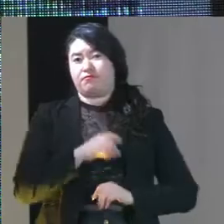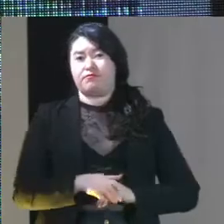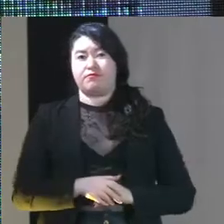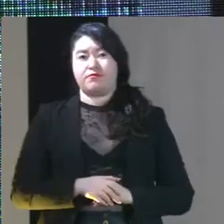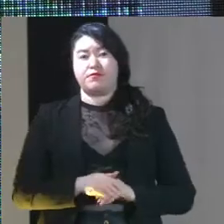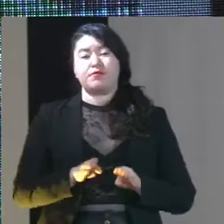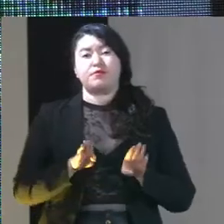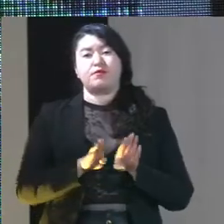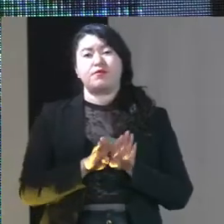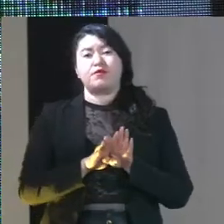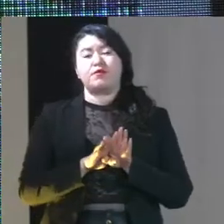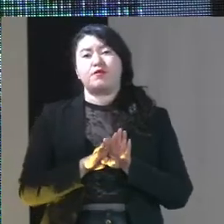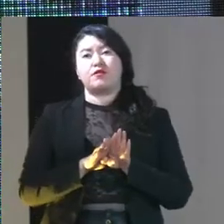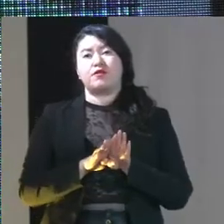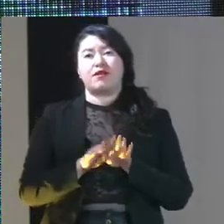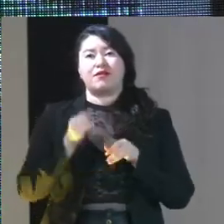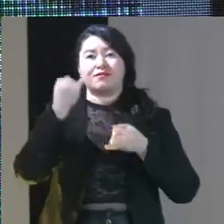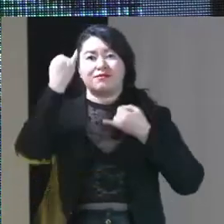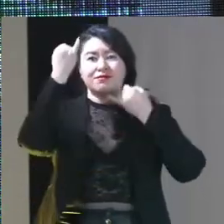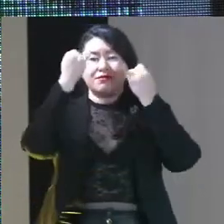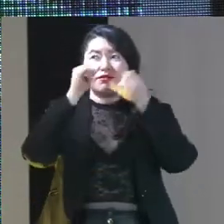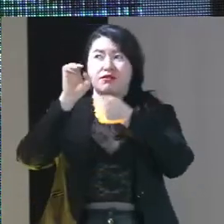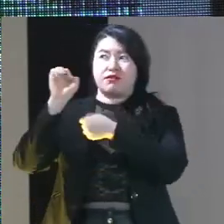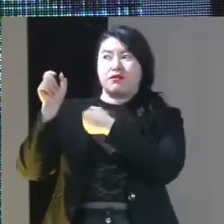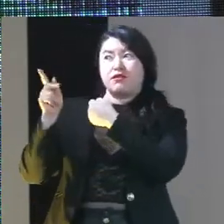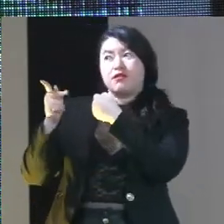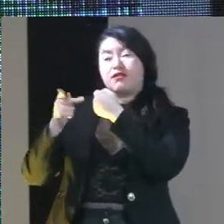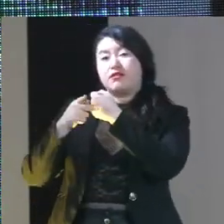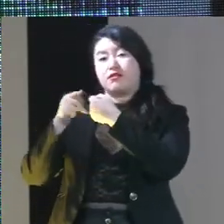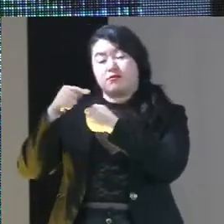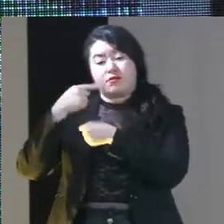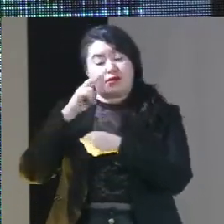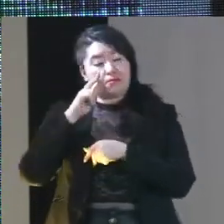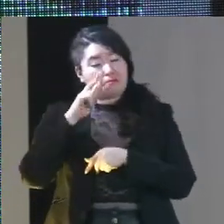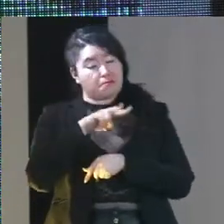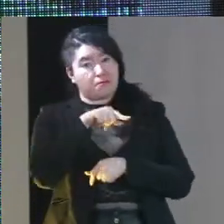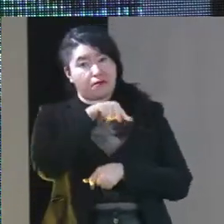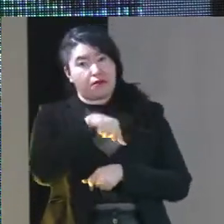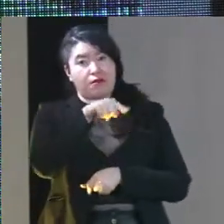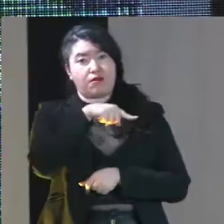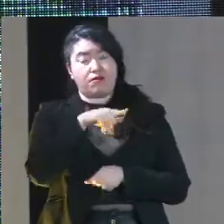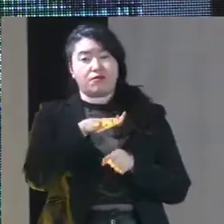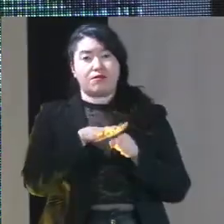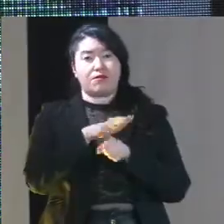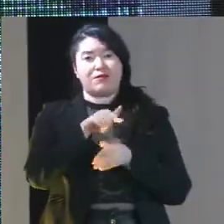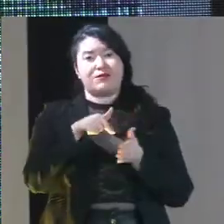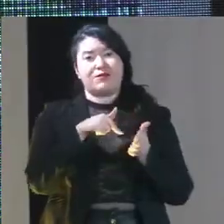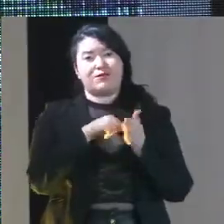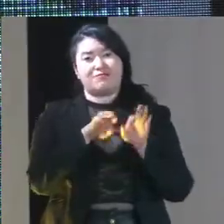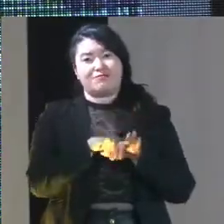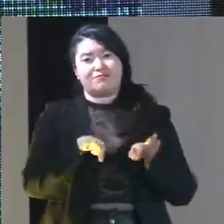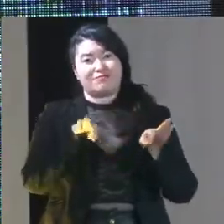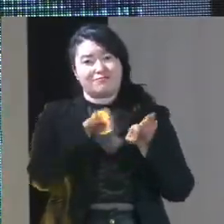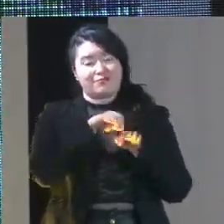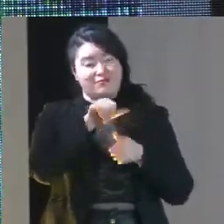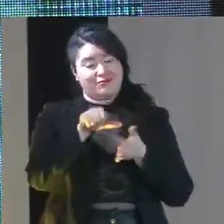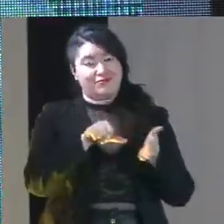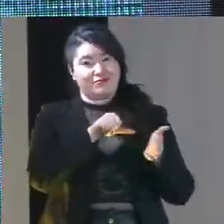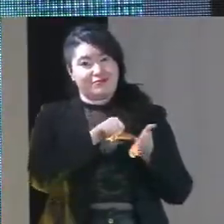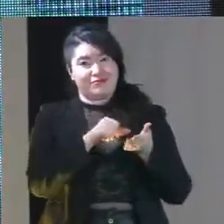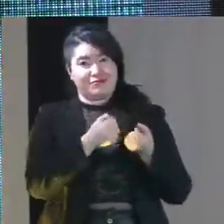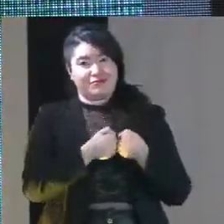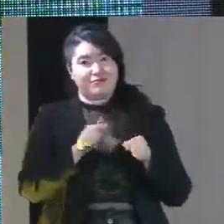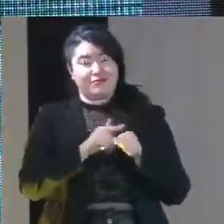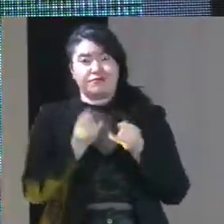una variante de la lectura occidental y colonial que ilumina solo los acontecimientos que están en el centro civilizado y dejen penumbras